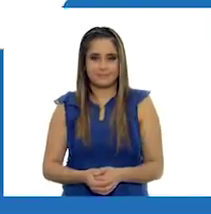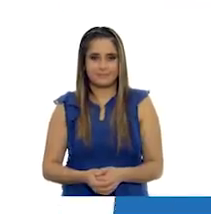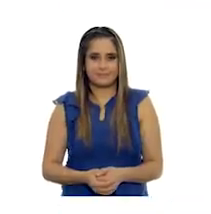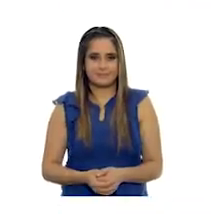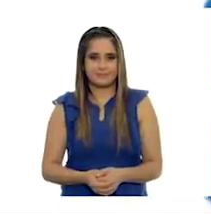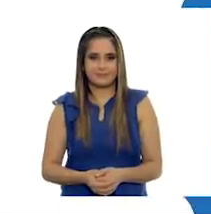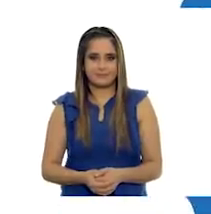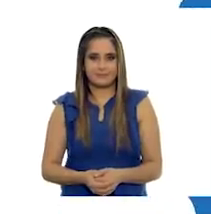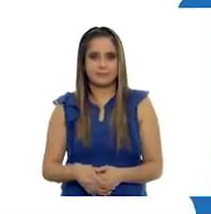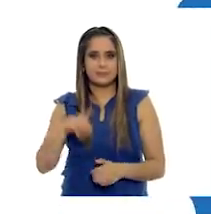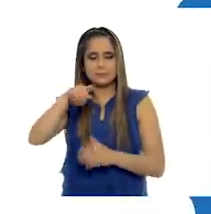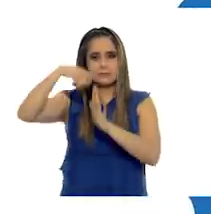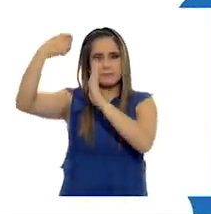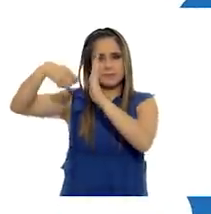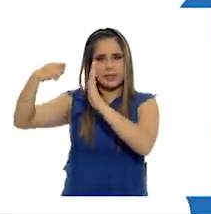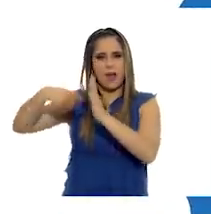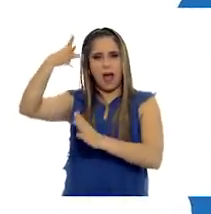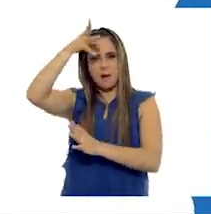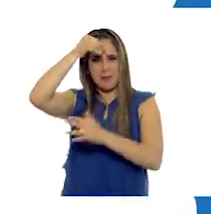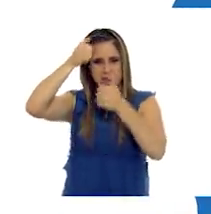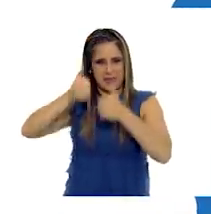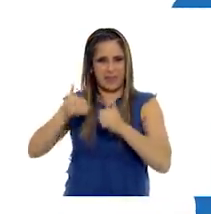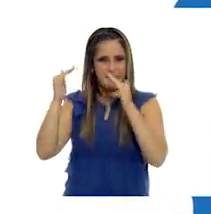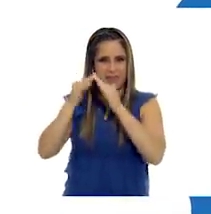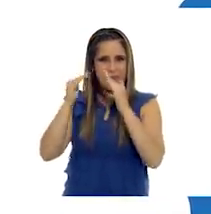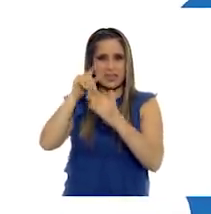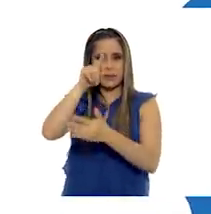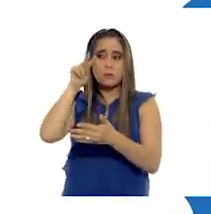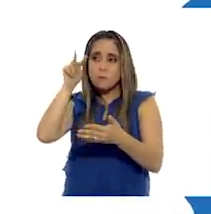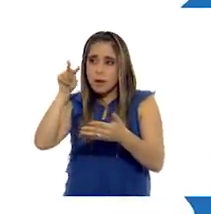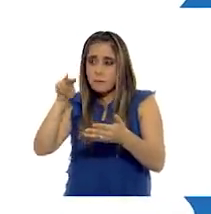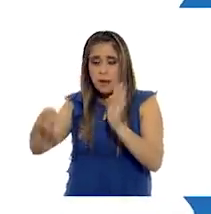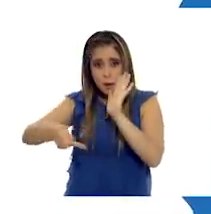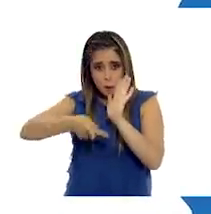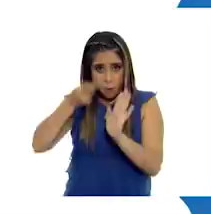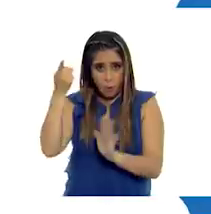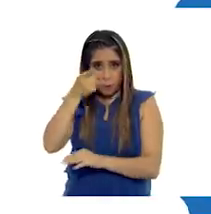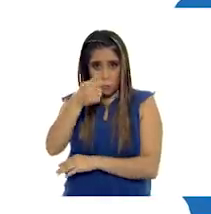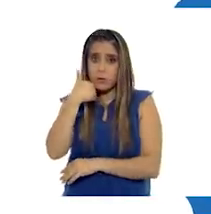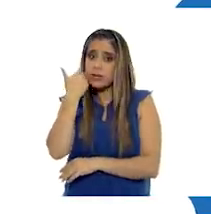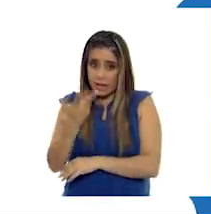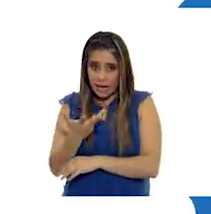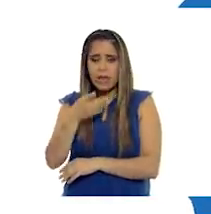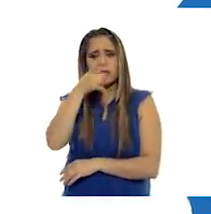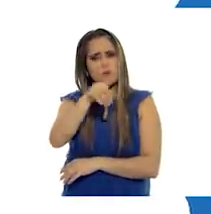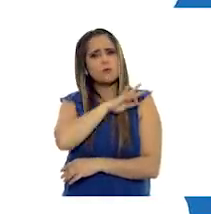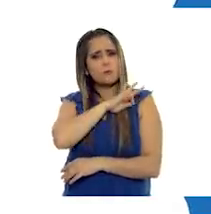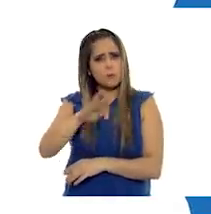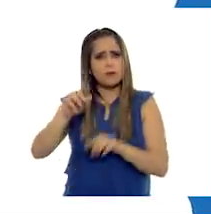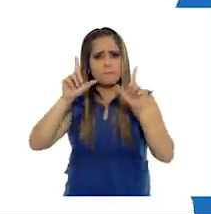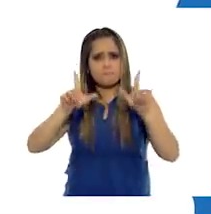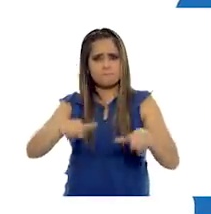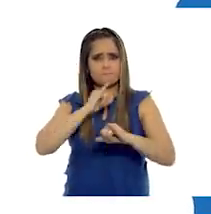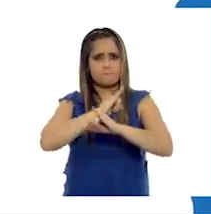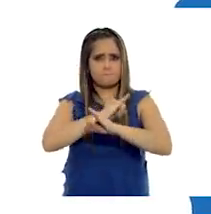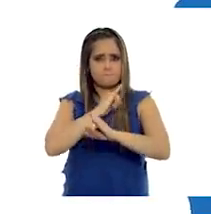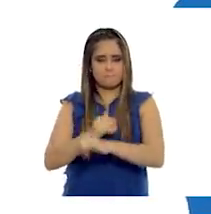conaliteg.cep.gov.mx. Si quieres volver a ver los programas de Aprende en Casa 3, los puedes encontrar en la siguiente liga: